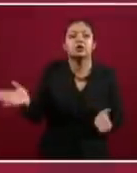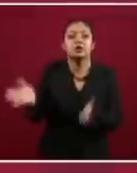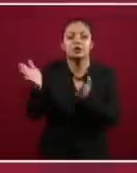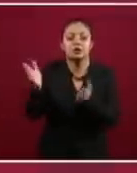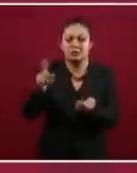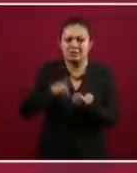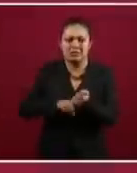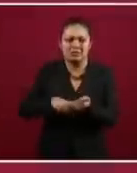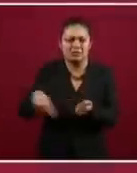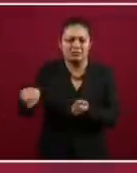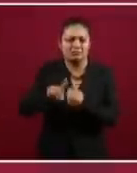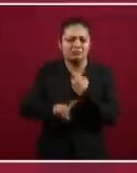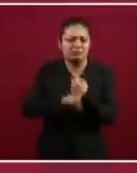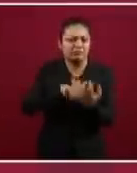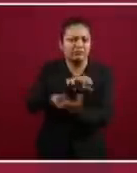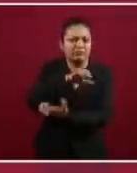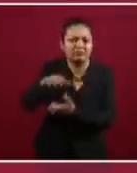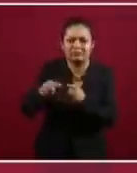atolladero